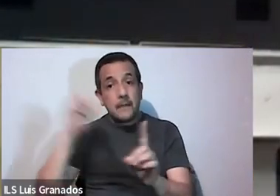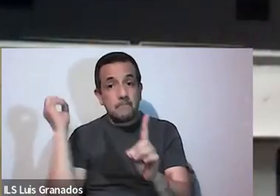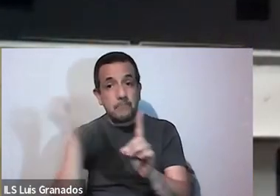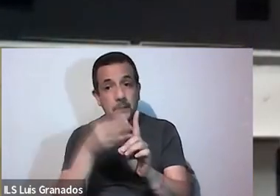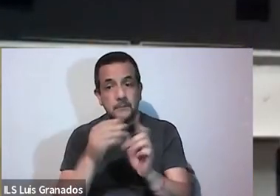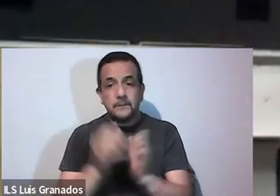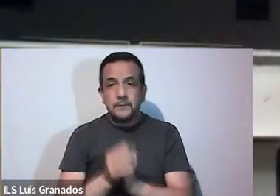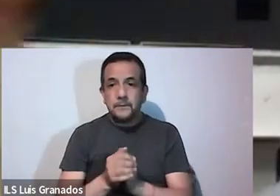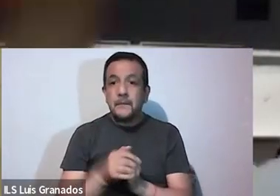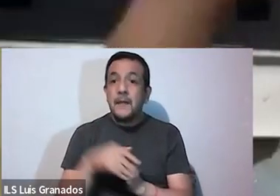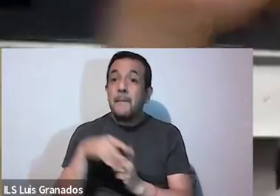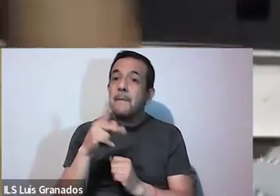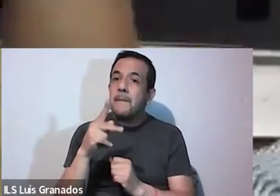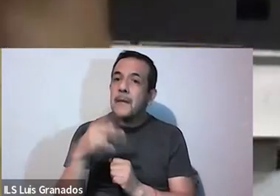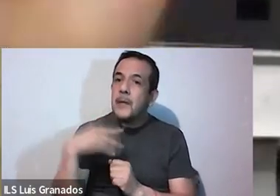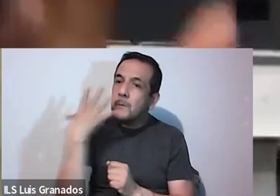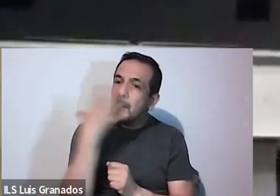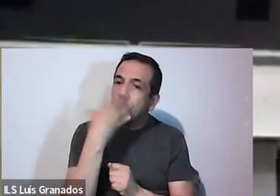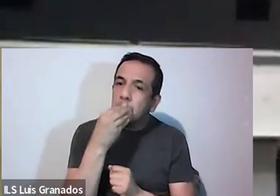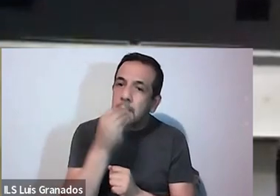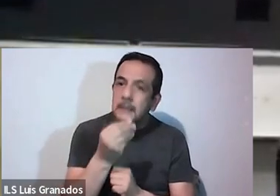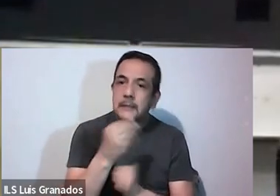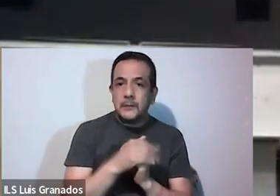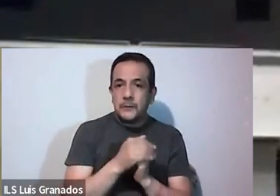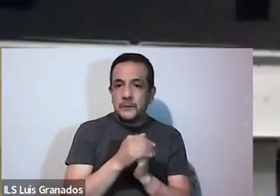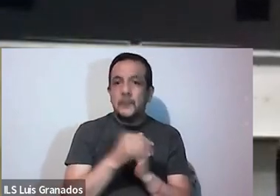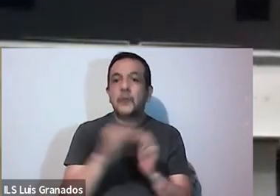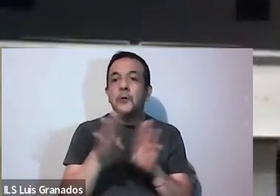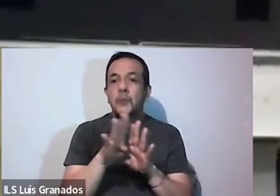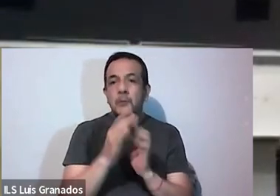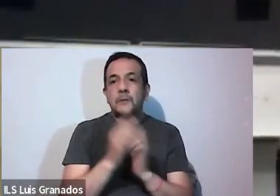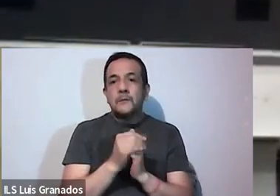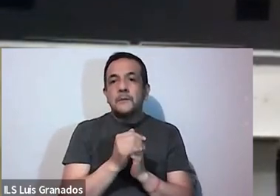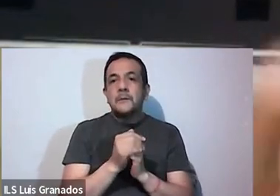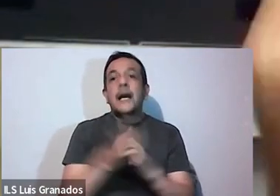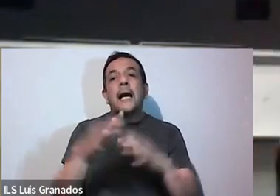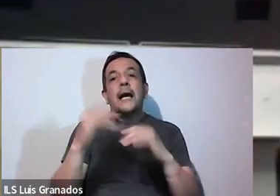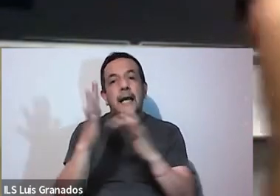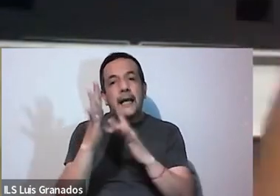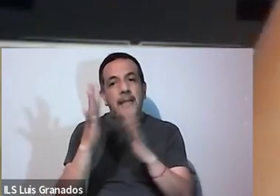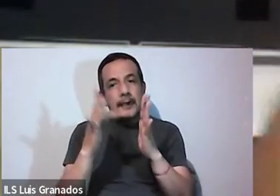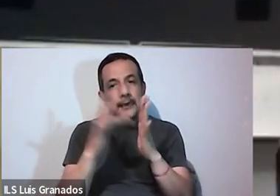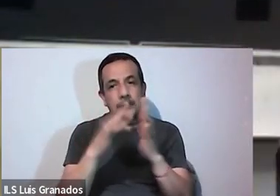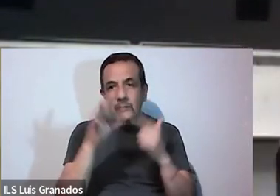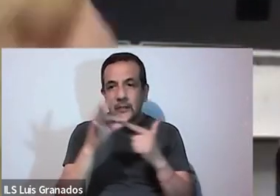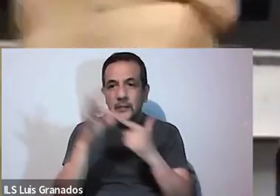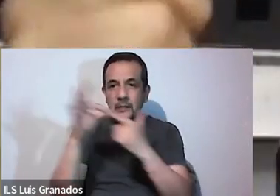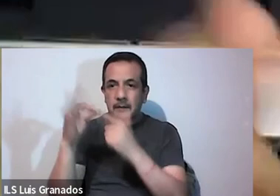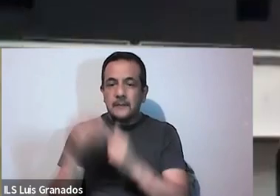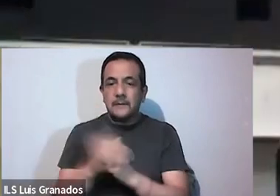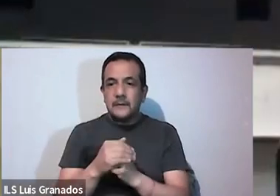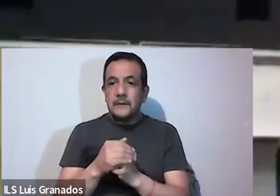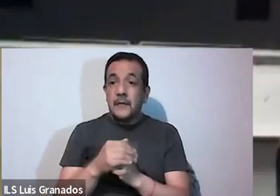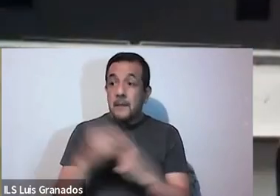qué maravilloso momento que se la llevan al Señor. Y cuando Él les dice, el que esté libre de pecado,